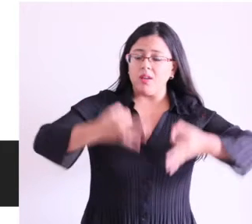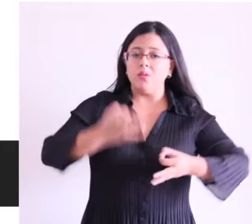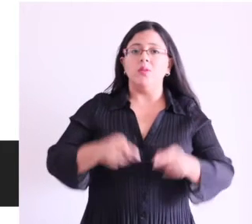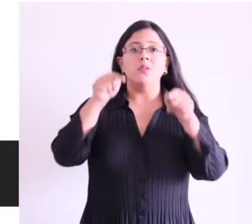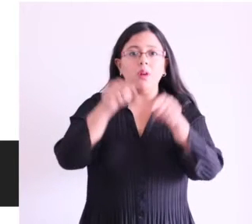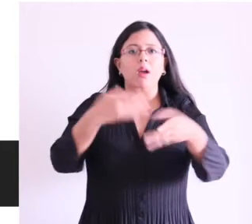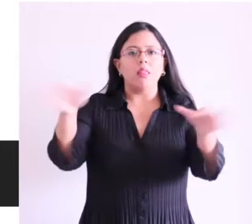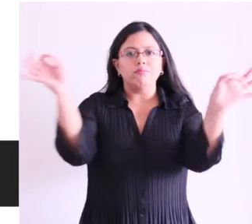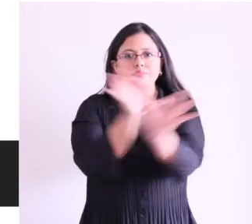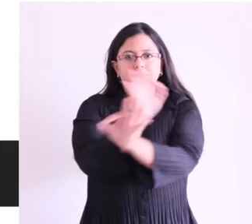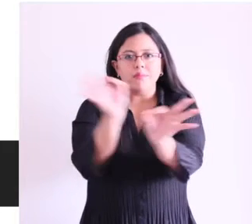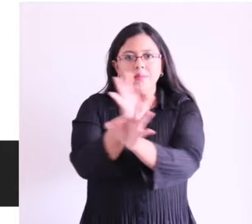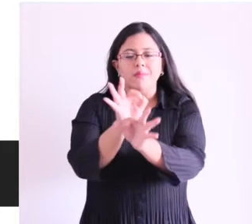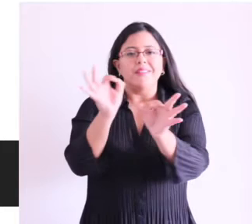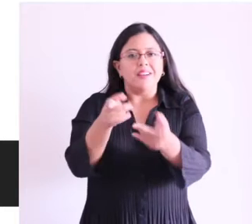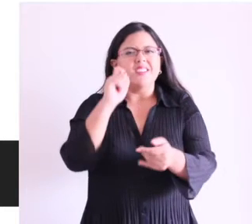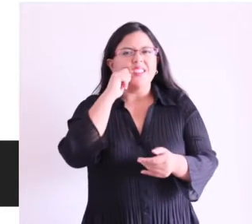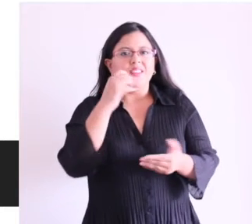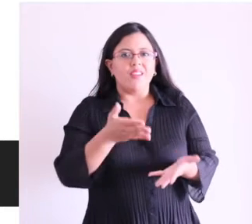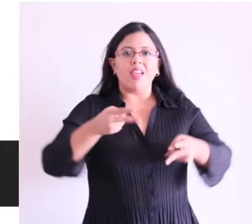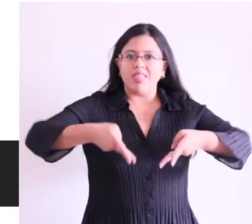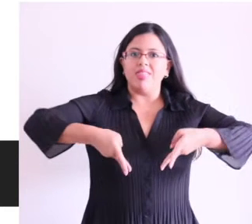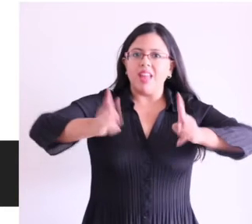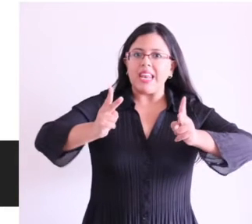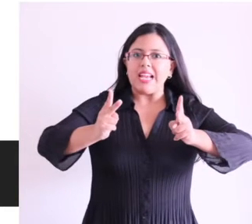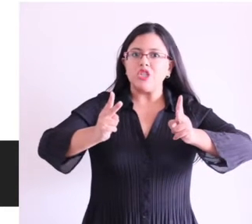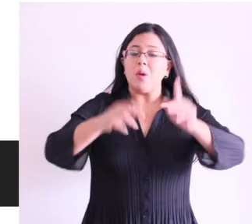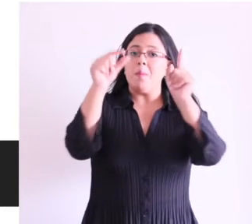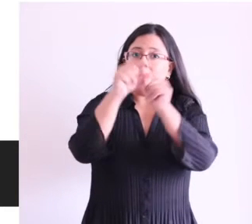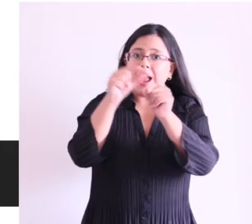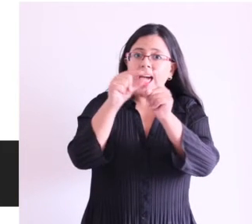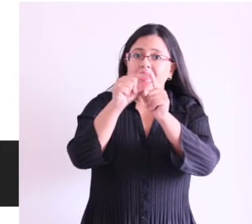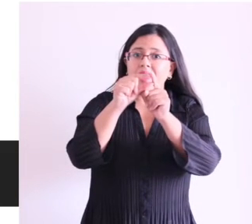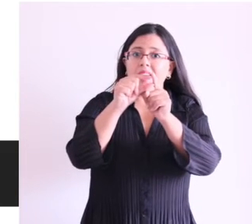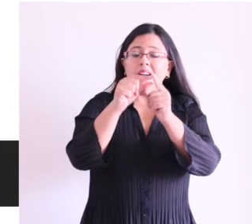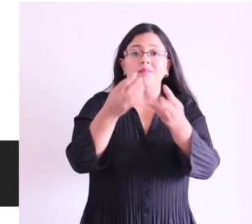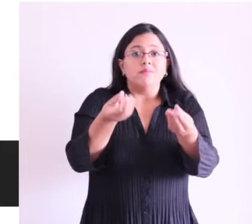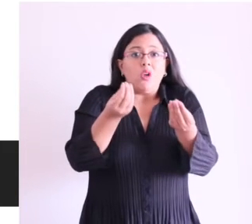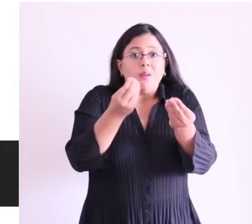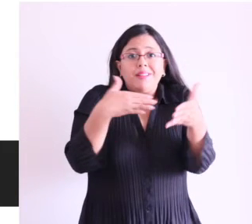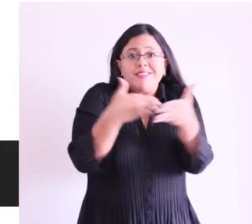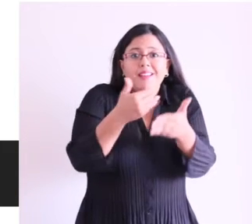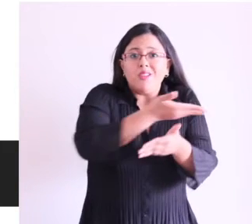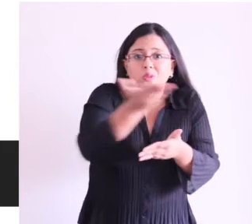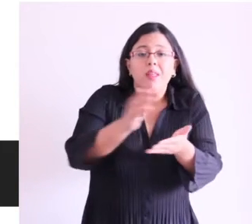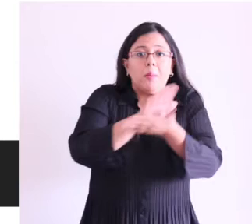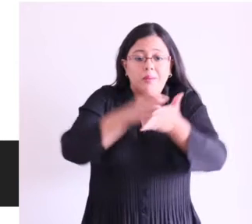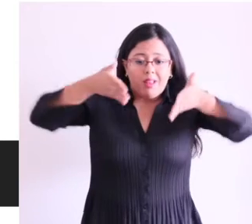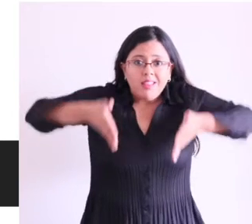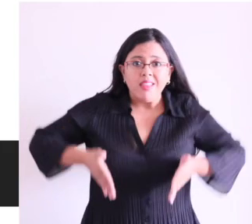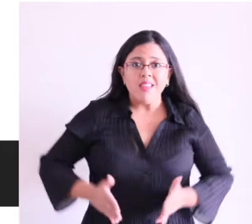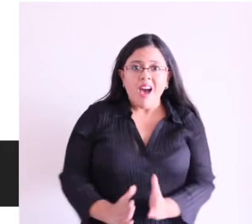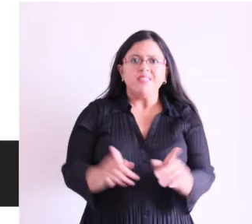de lo señalado, podemos decir que el derecho está más cerca de lo que ustedes creen. Por ejemplo, al nacer se nos